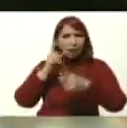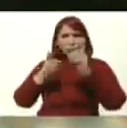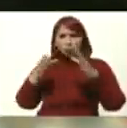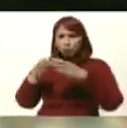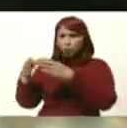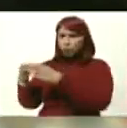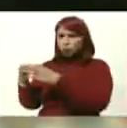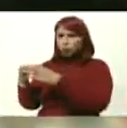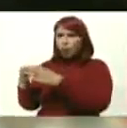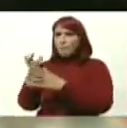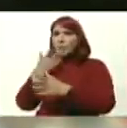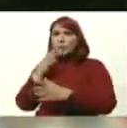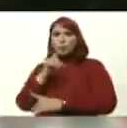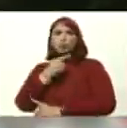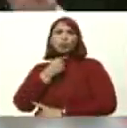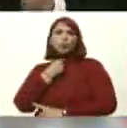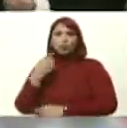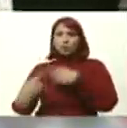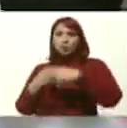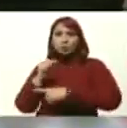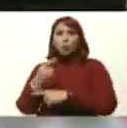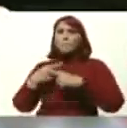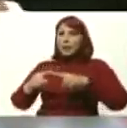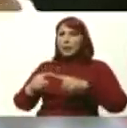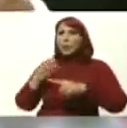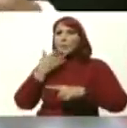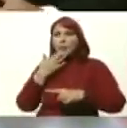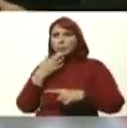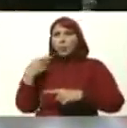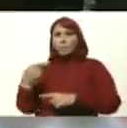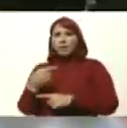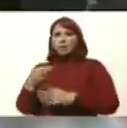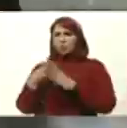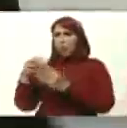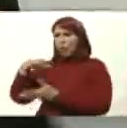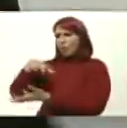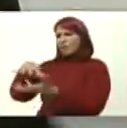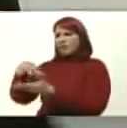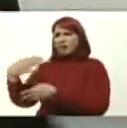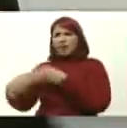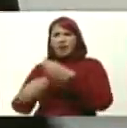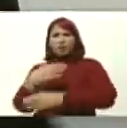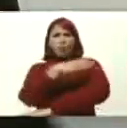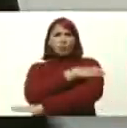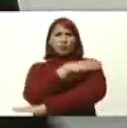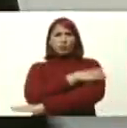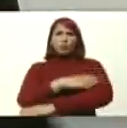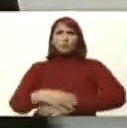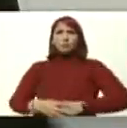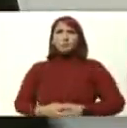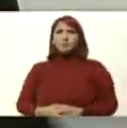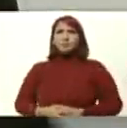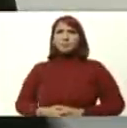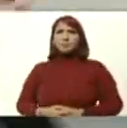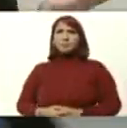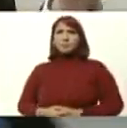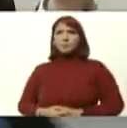repente no simpatizan con la revolución, pero simpatizan mucho menos con todo este desastre que ha significado la oposición